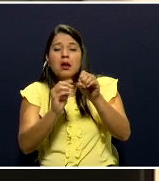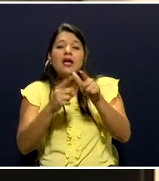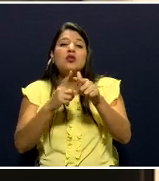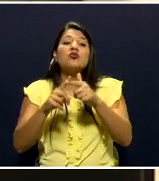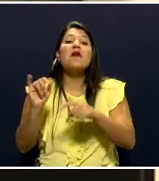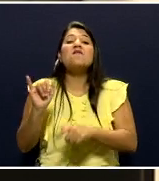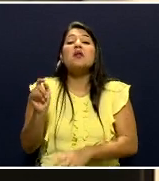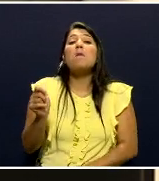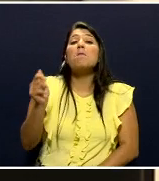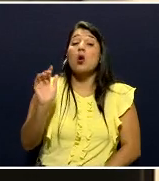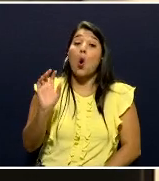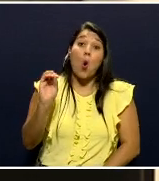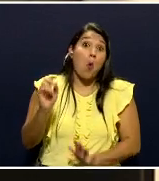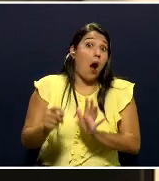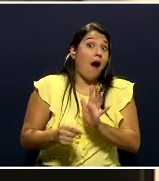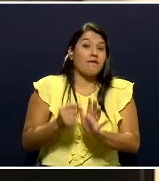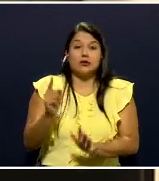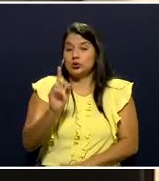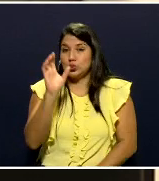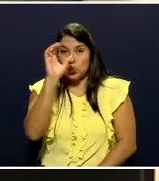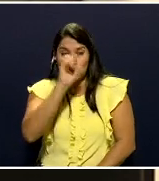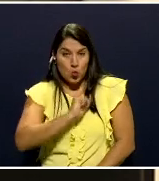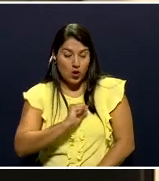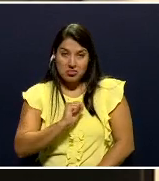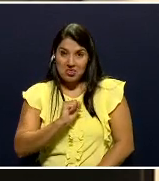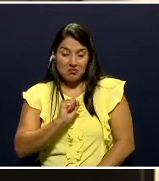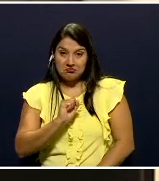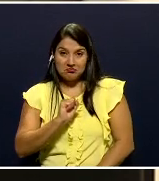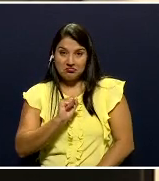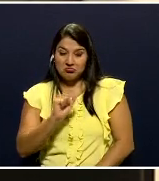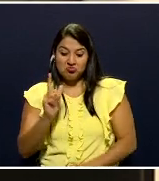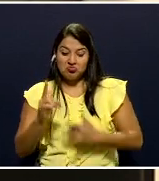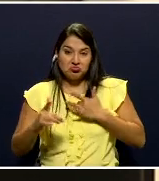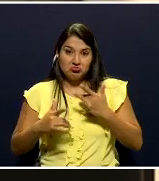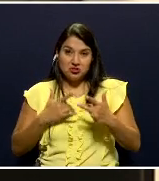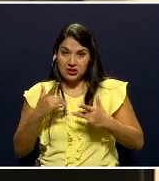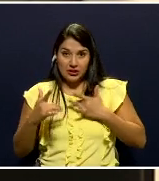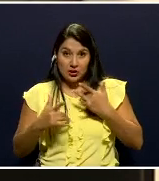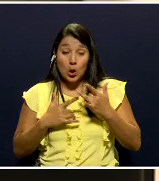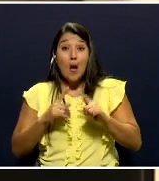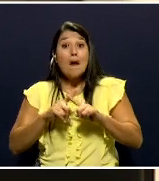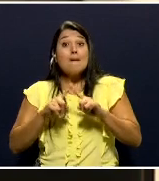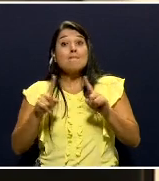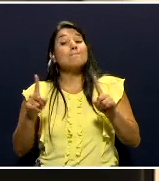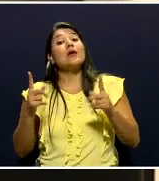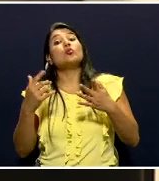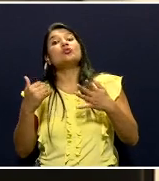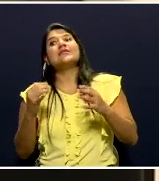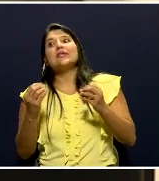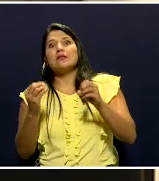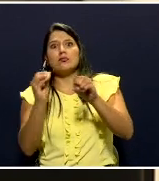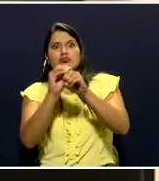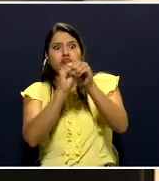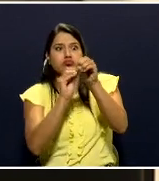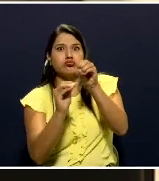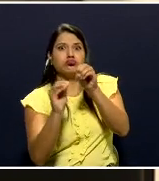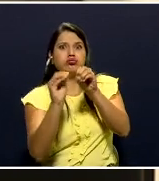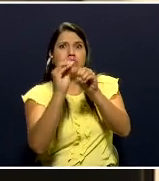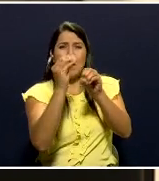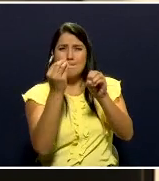prácticamente asintomática, como puede pasar, y dependiendo entonces de la cantidad de virus que se estén liberando, así va a ser